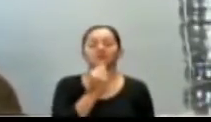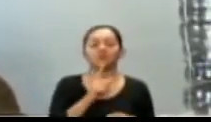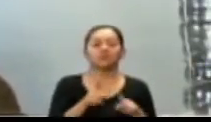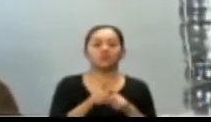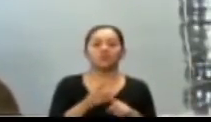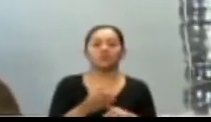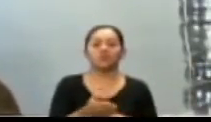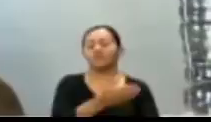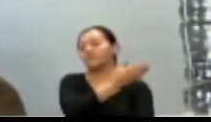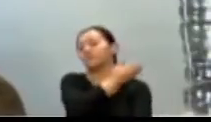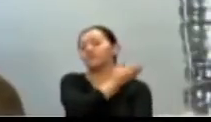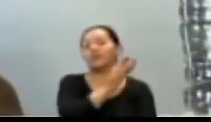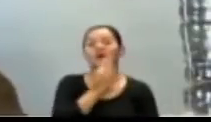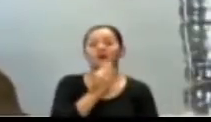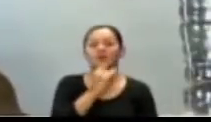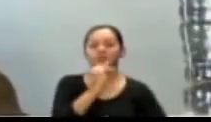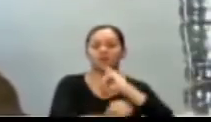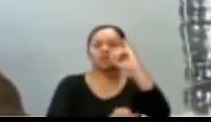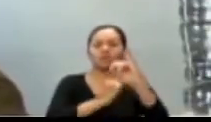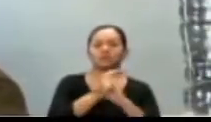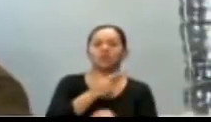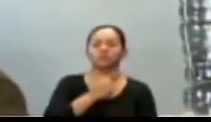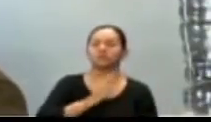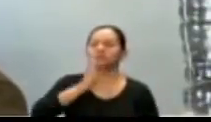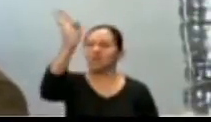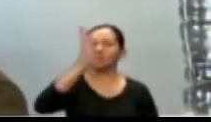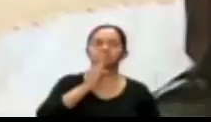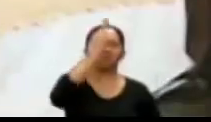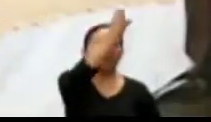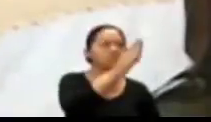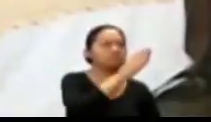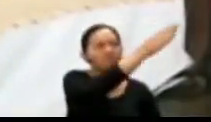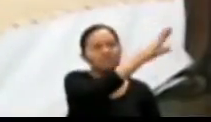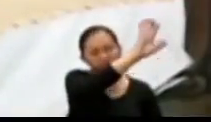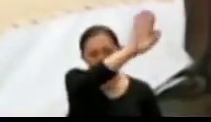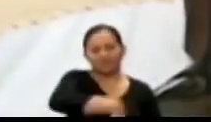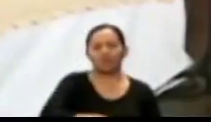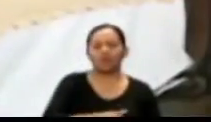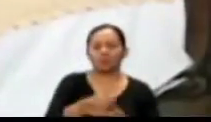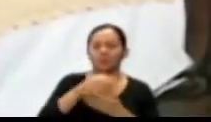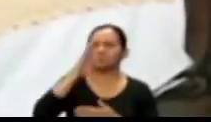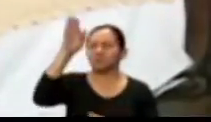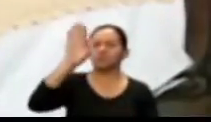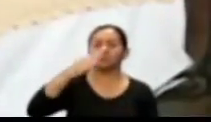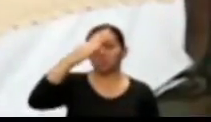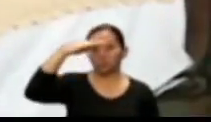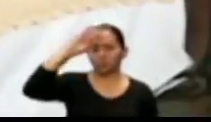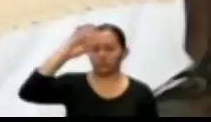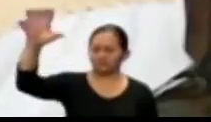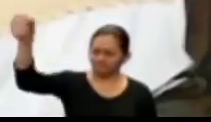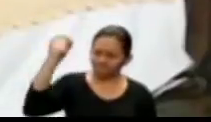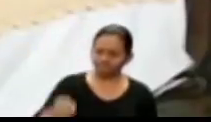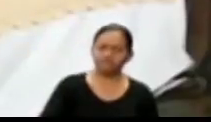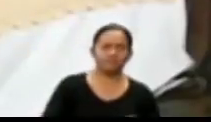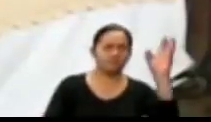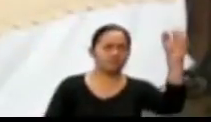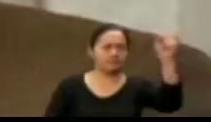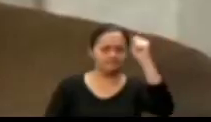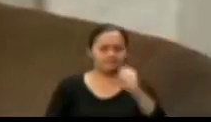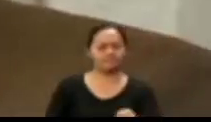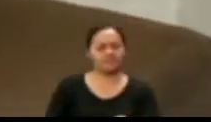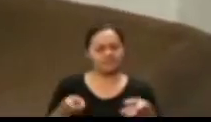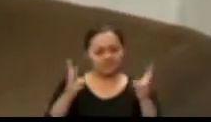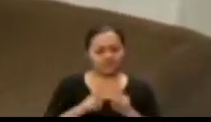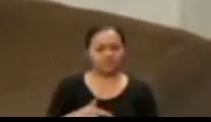un internacionalista, ¿no? Un hombre que luchó en Centroamérica, como un hombre que luchó en Cuba, como un hombre que estuvo vinculado para su tiempo